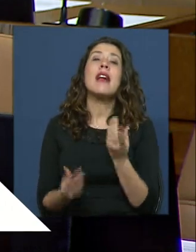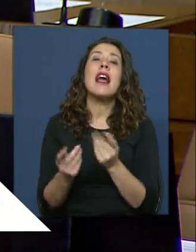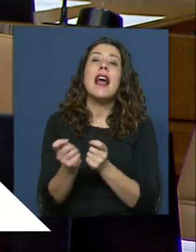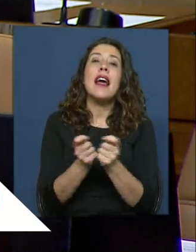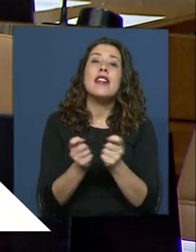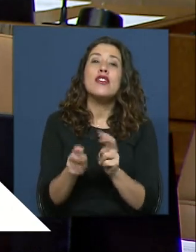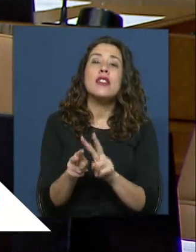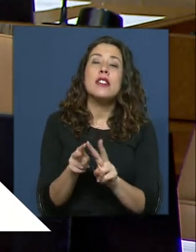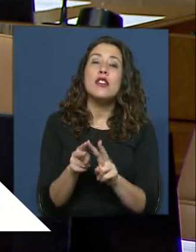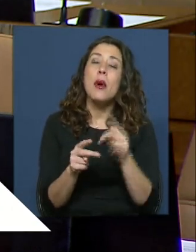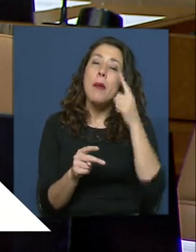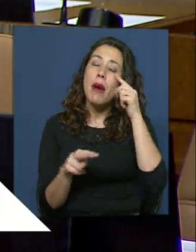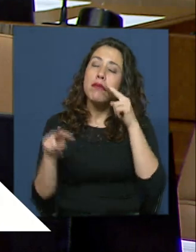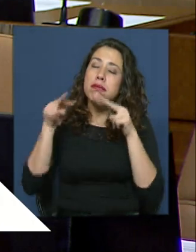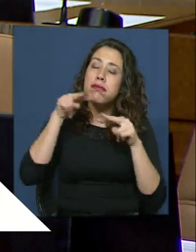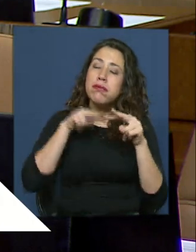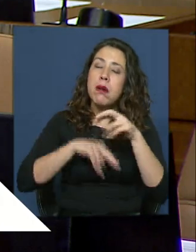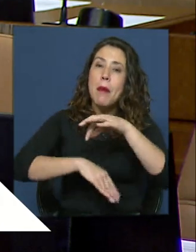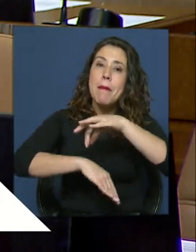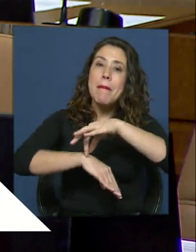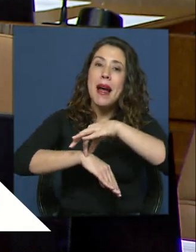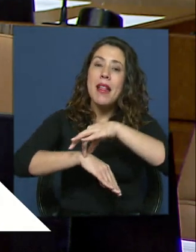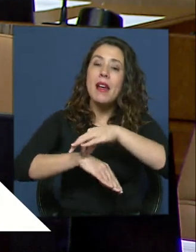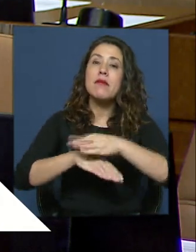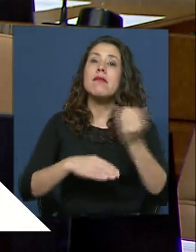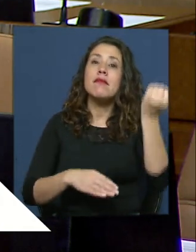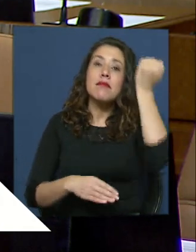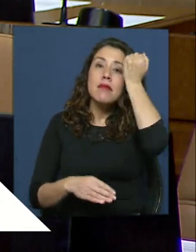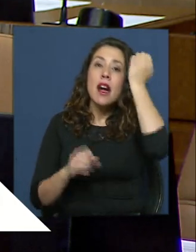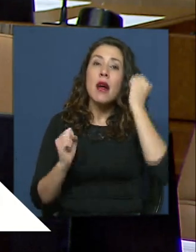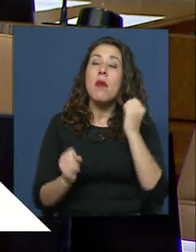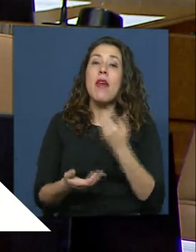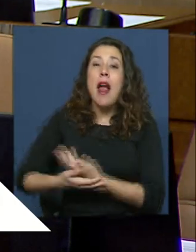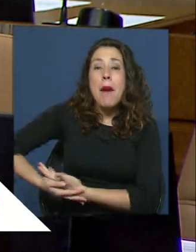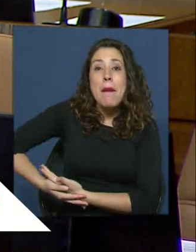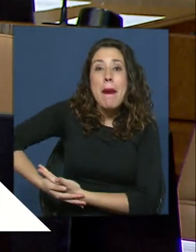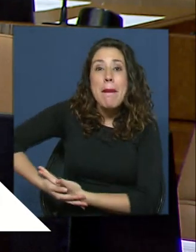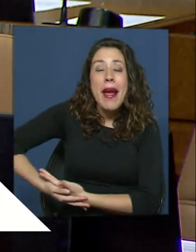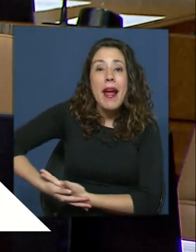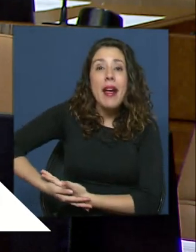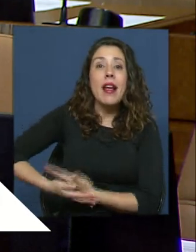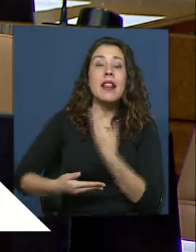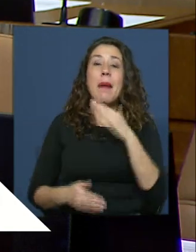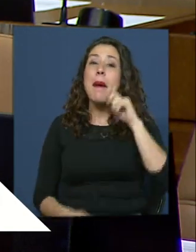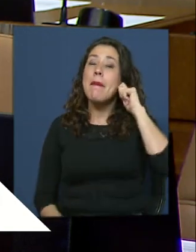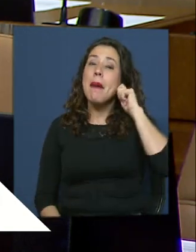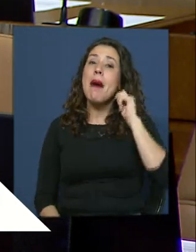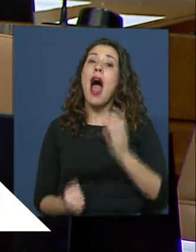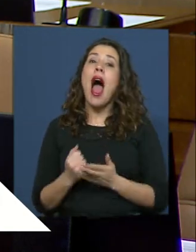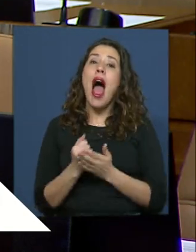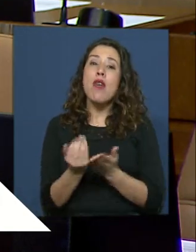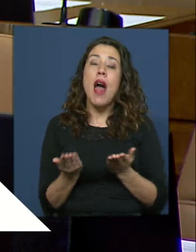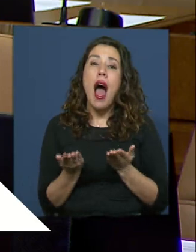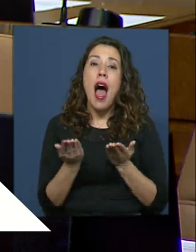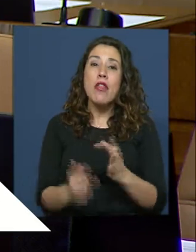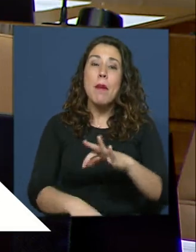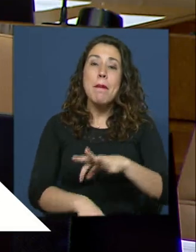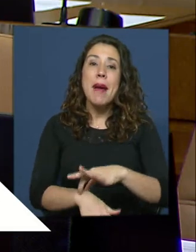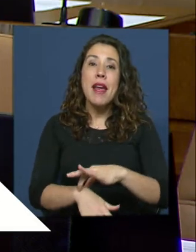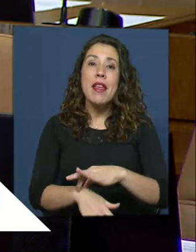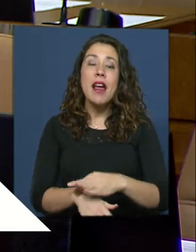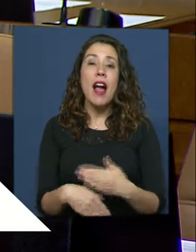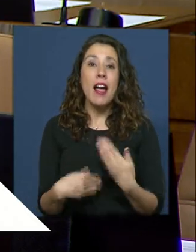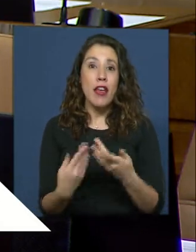gestiones realizadas para analizar médicamente las secuelas que pueda tener el bebé y su madre, ayuda y atención médica que haya